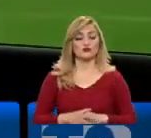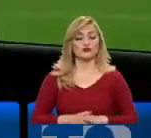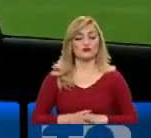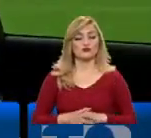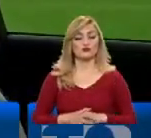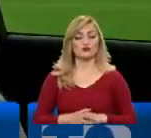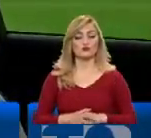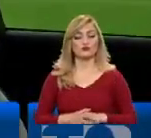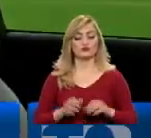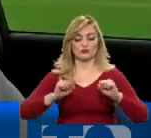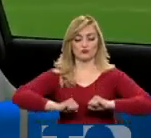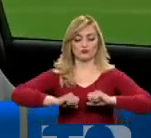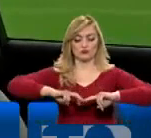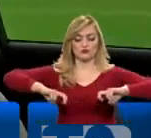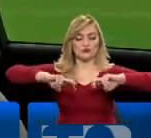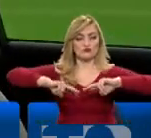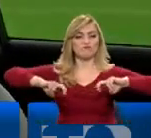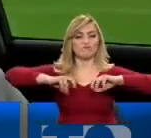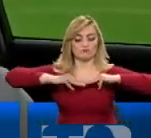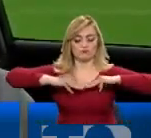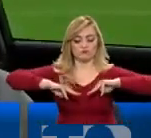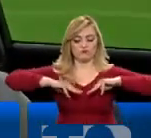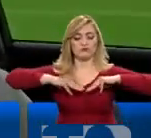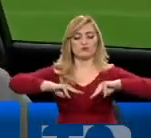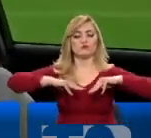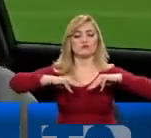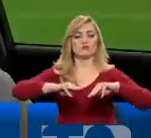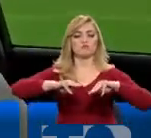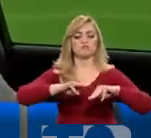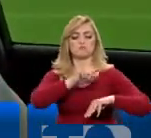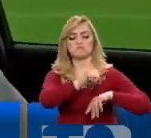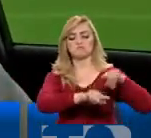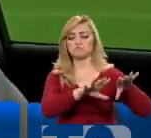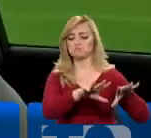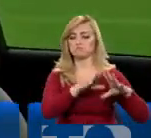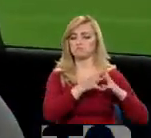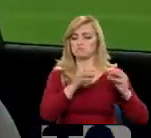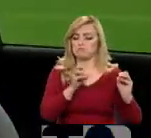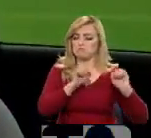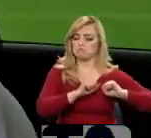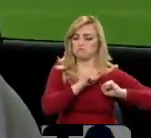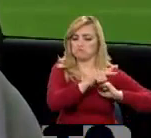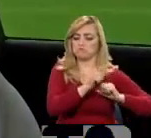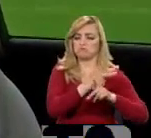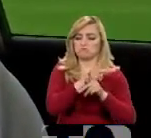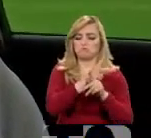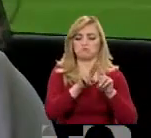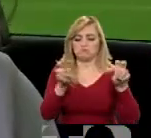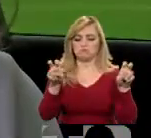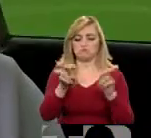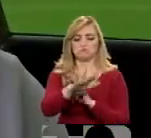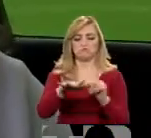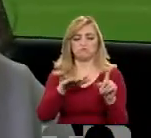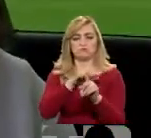de investigación relacionada a estas metodologías o alternativas de movilidad ecológicas y